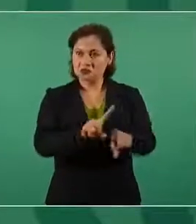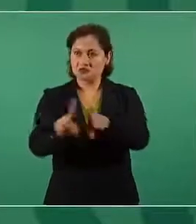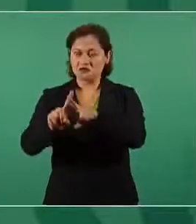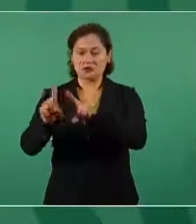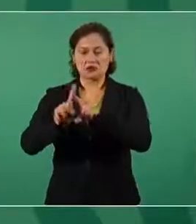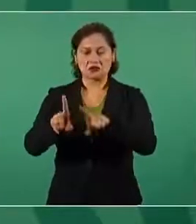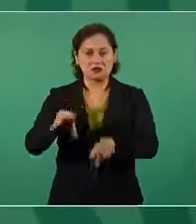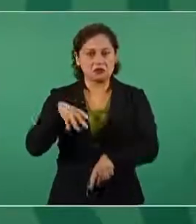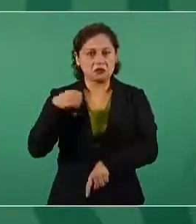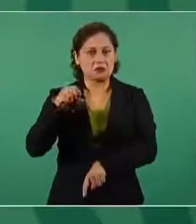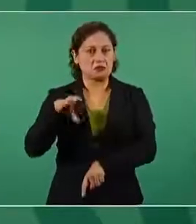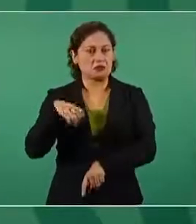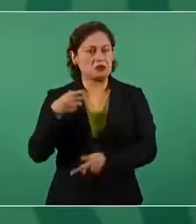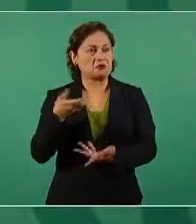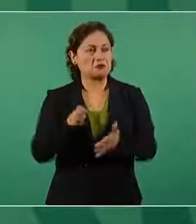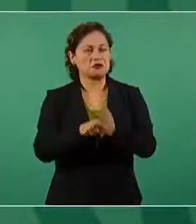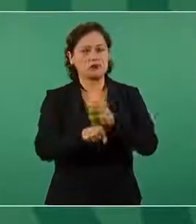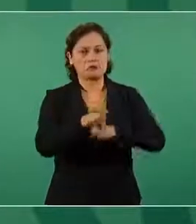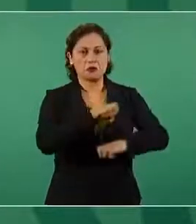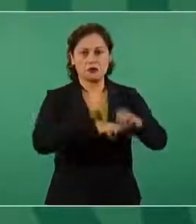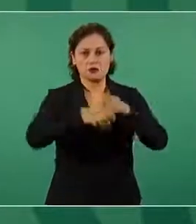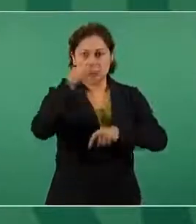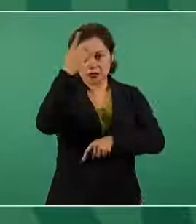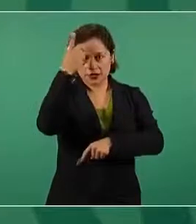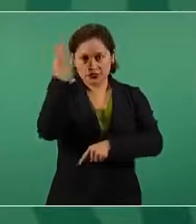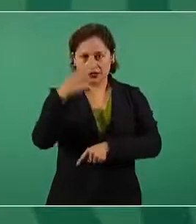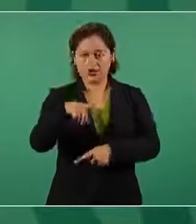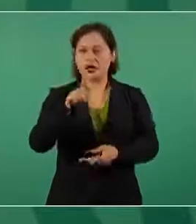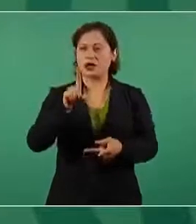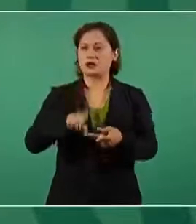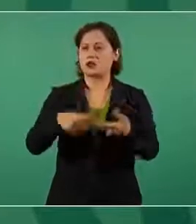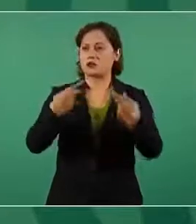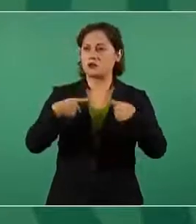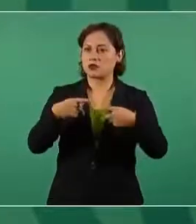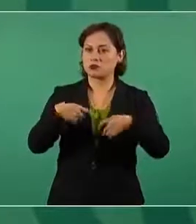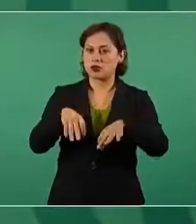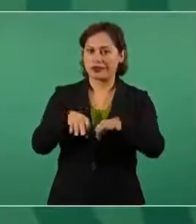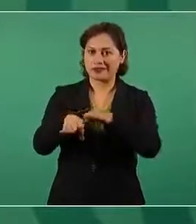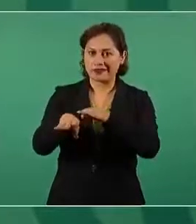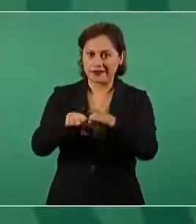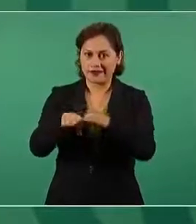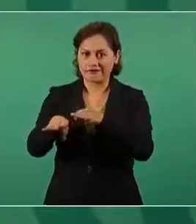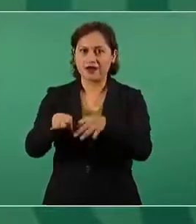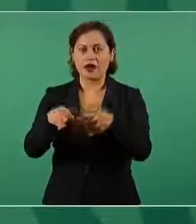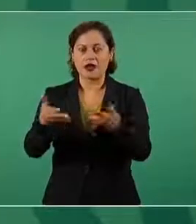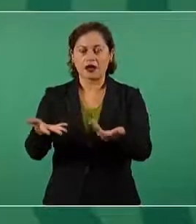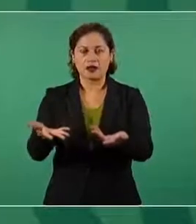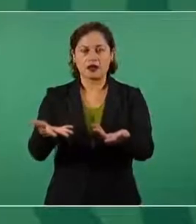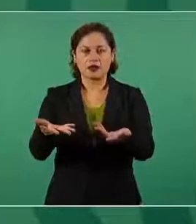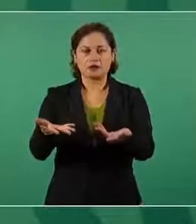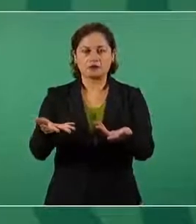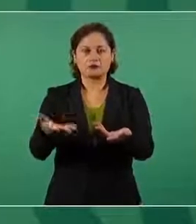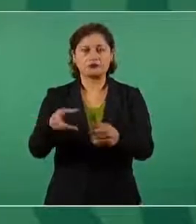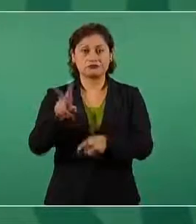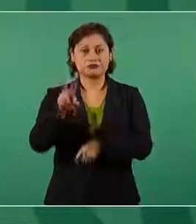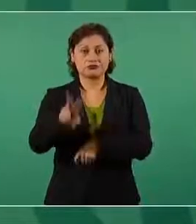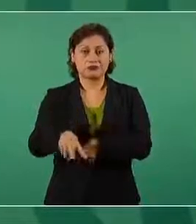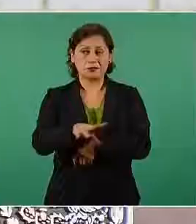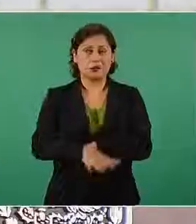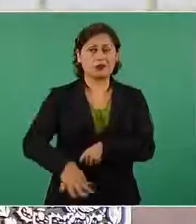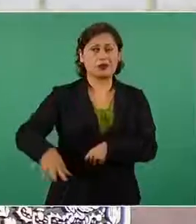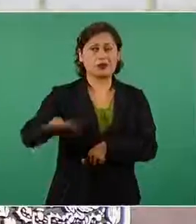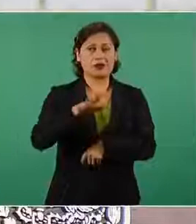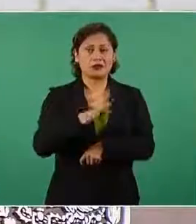integrantes de clase media, que son muy susceptibles a la manipulación. No